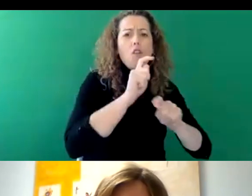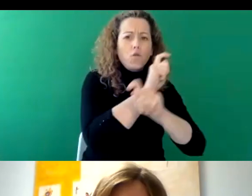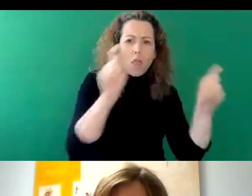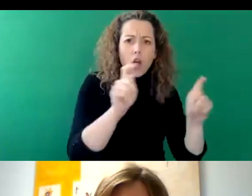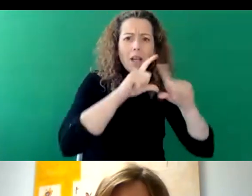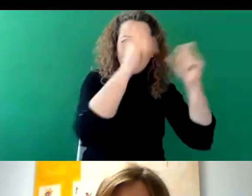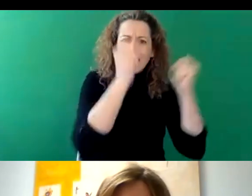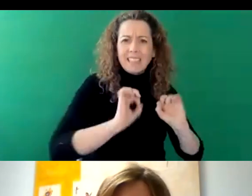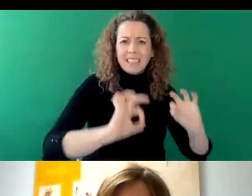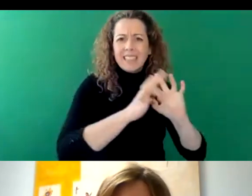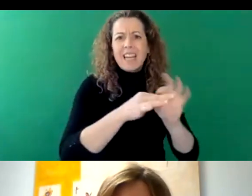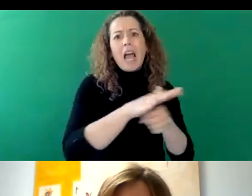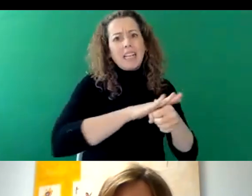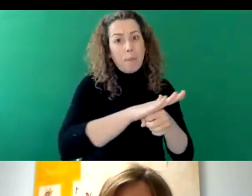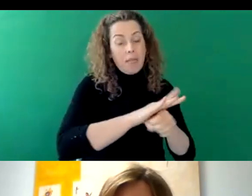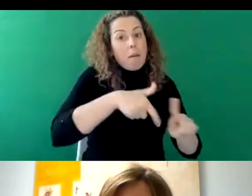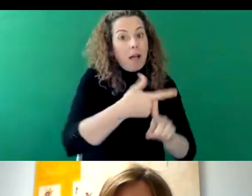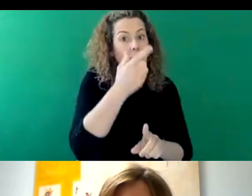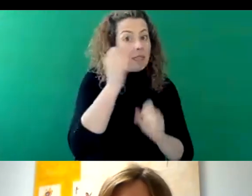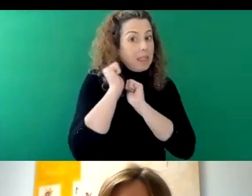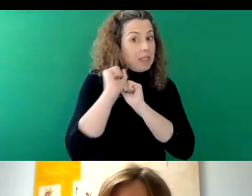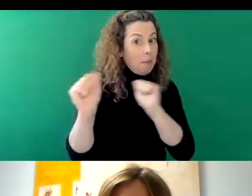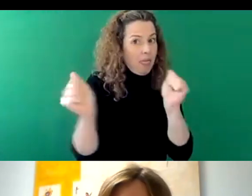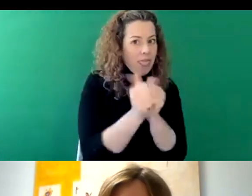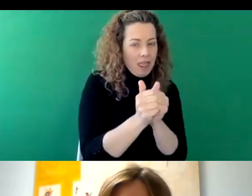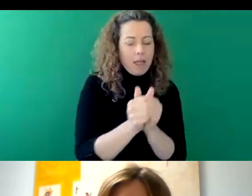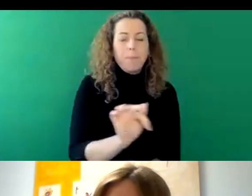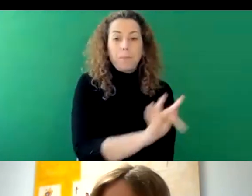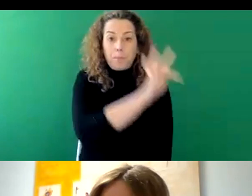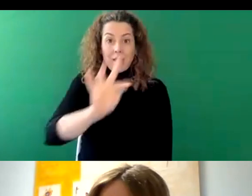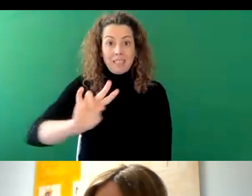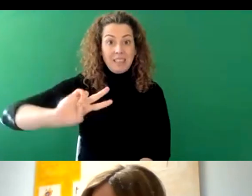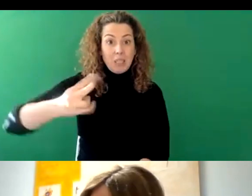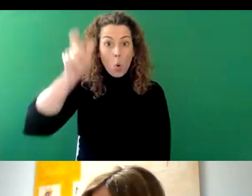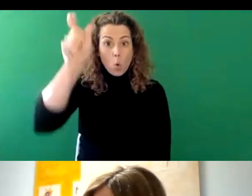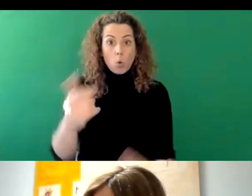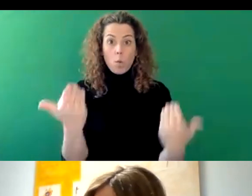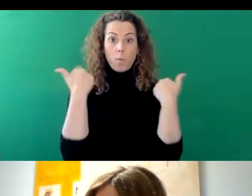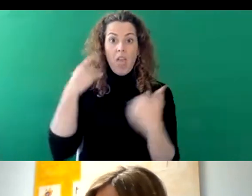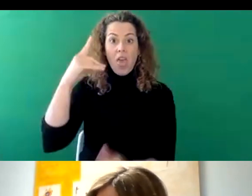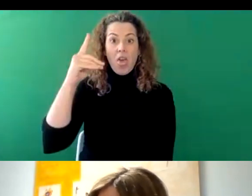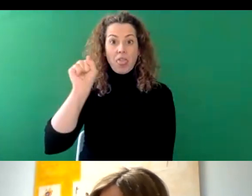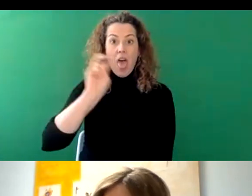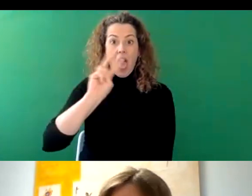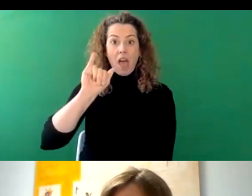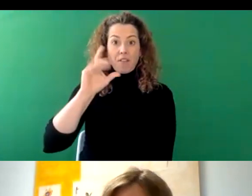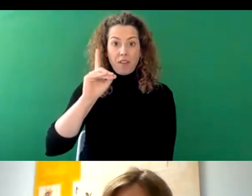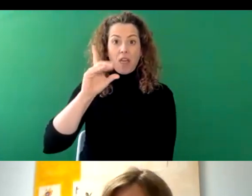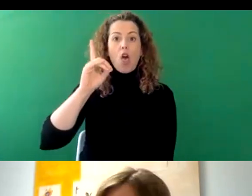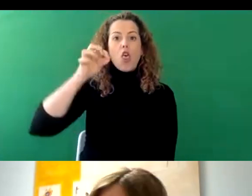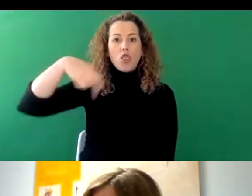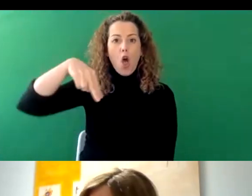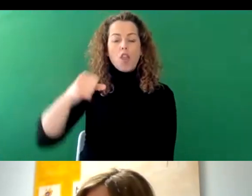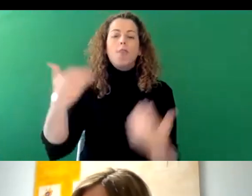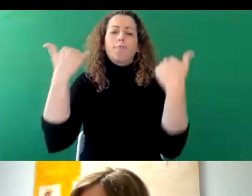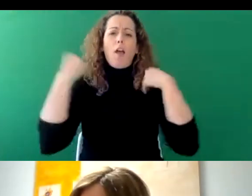de la discapacidad y la dependencia. En segundo lugar, intervendrá David Doña García, formador de